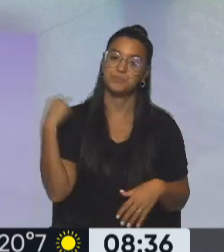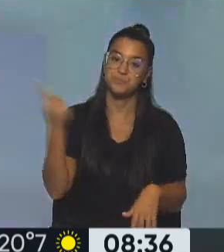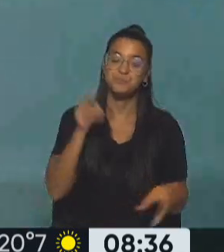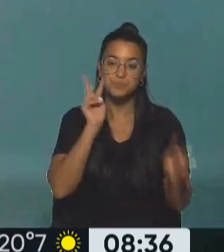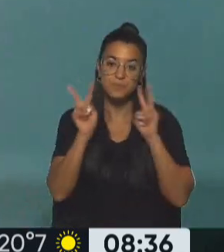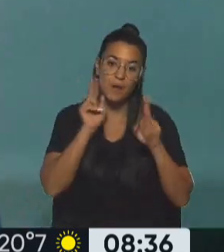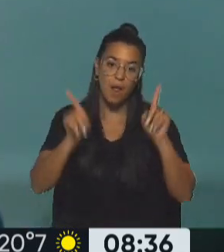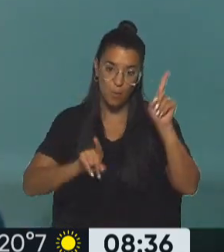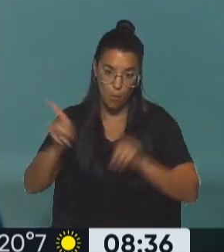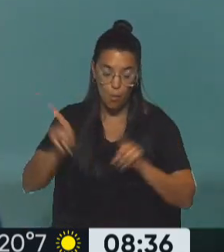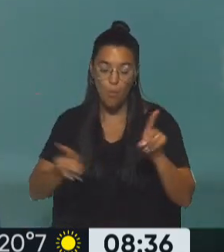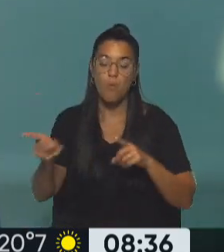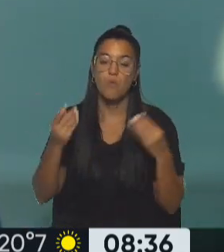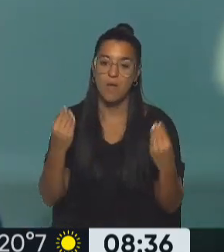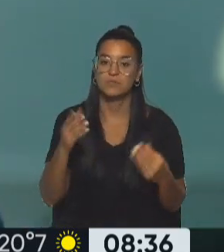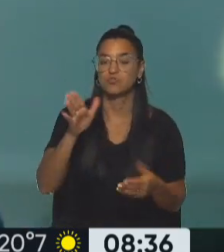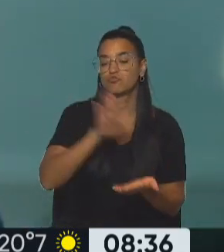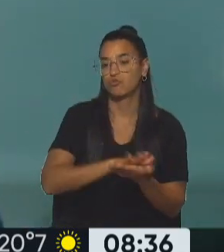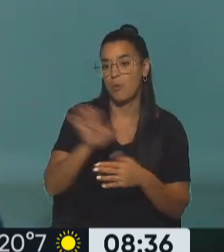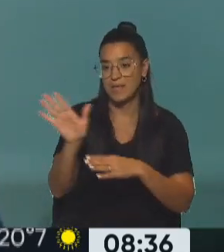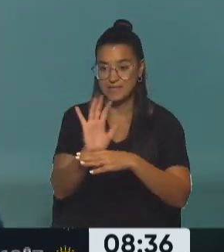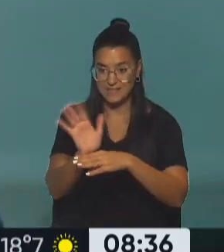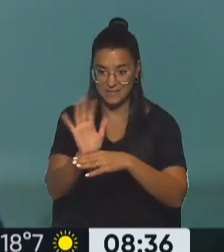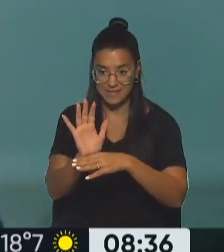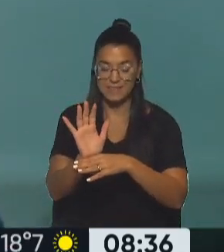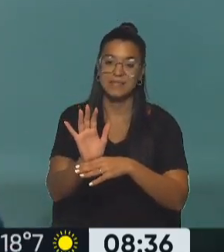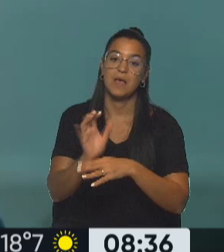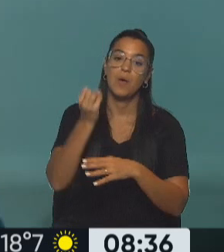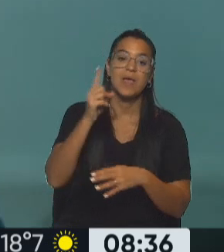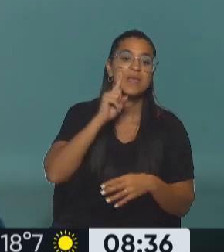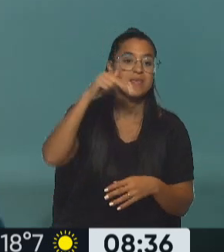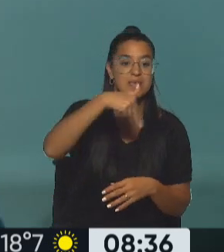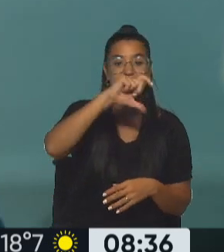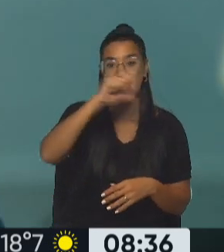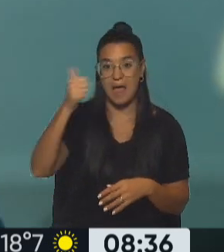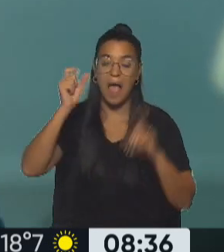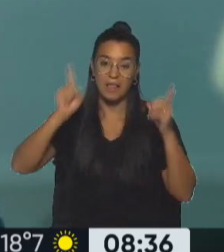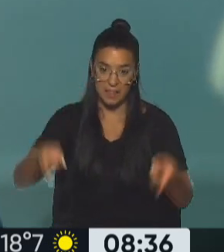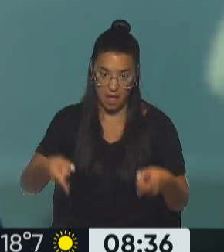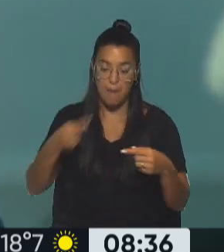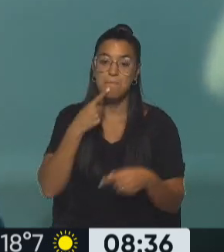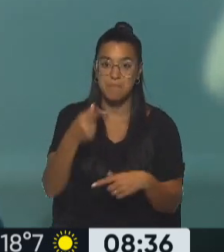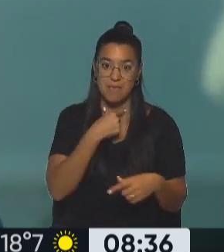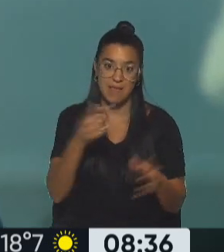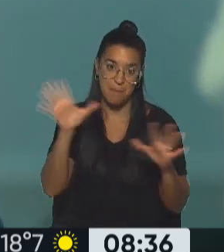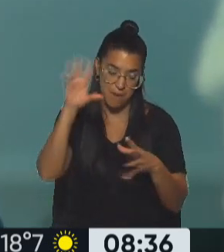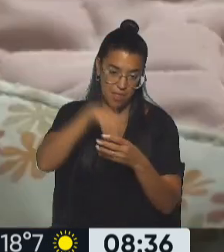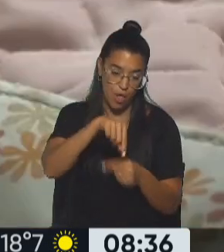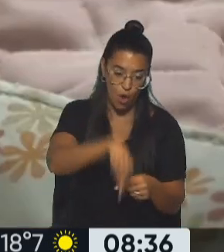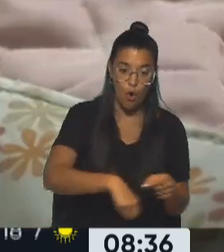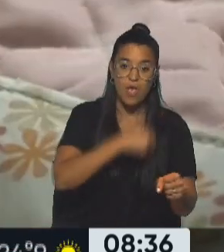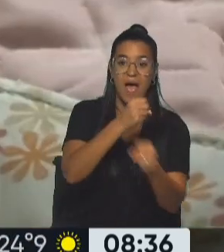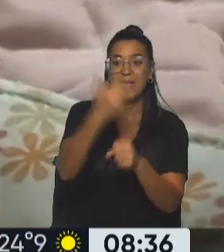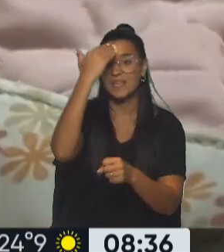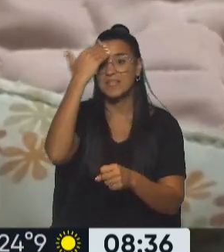recorriendo algunas de ellas que tienen que ver con el cine, porque el Inca también dice presente y desde hoy hasta el 15 de marzo